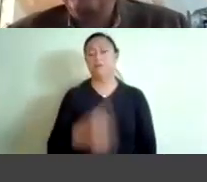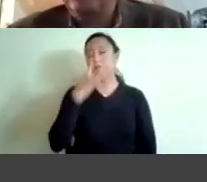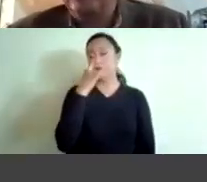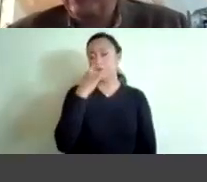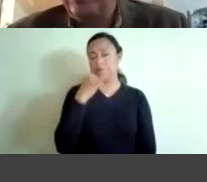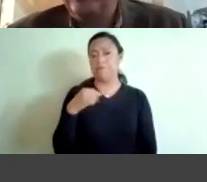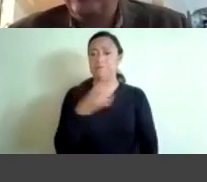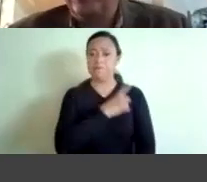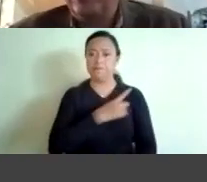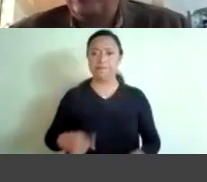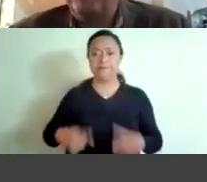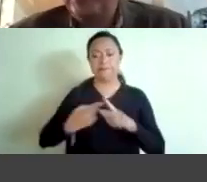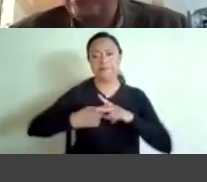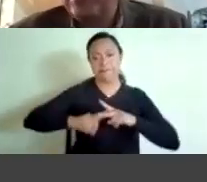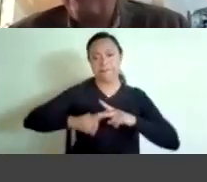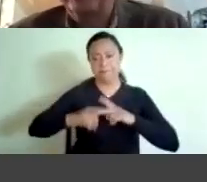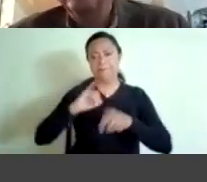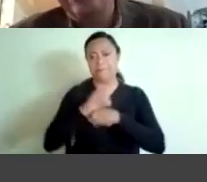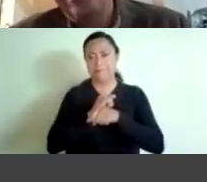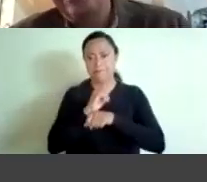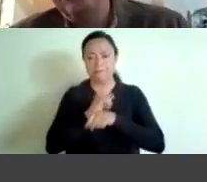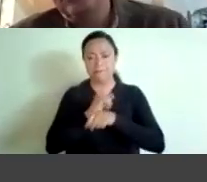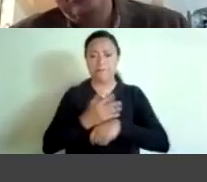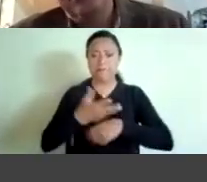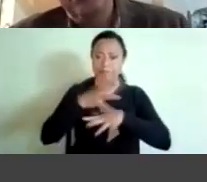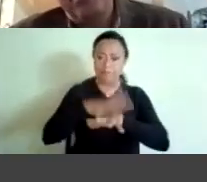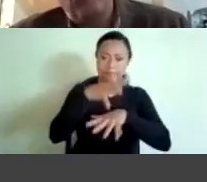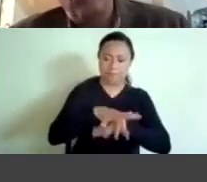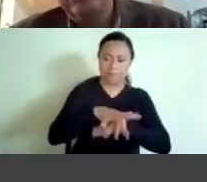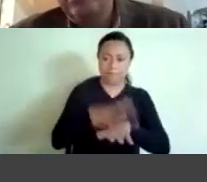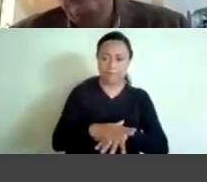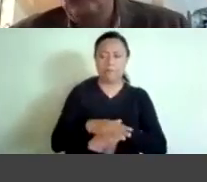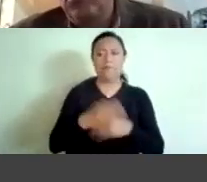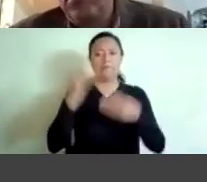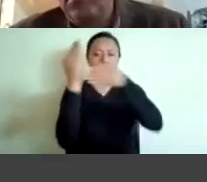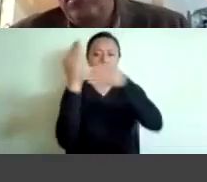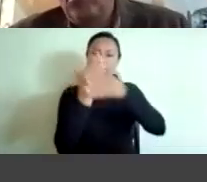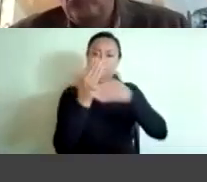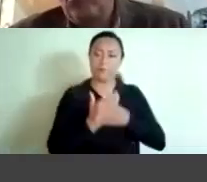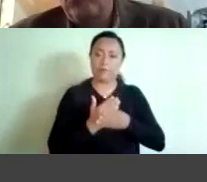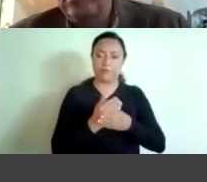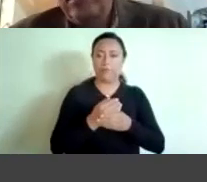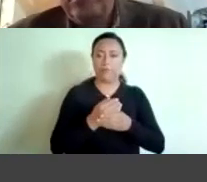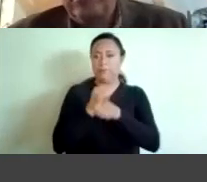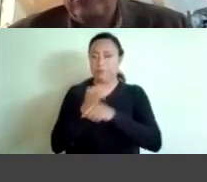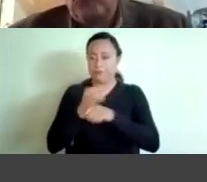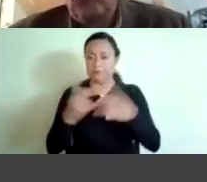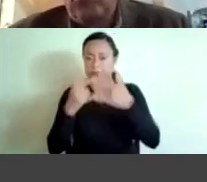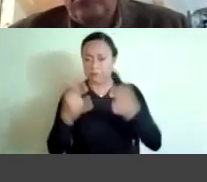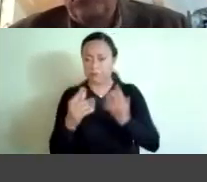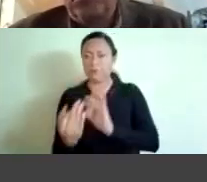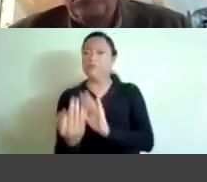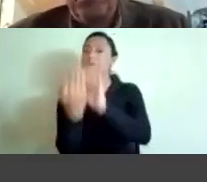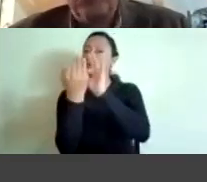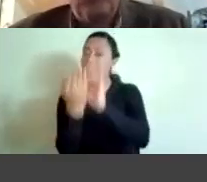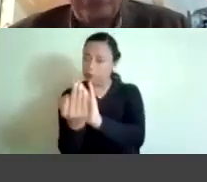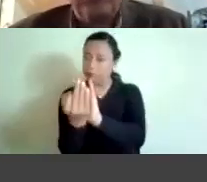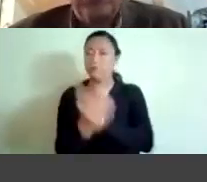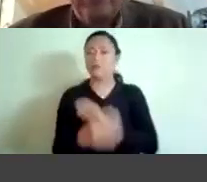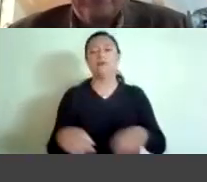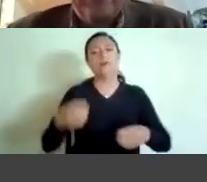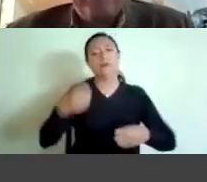requiera del apoyo de un abogado que lo que hace es dilatar la puesta a disposición y entonces evitar que las personas pues sean